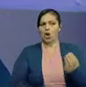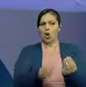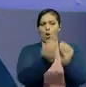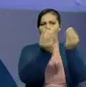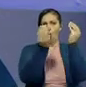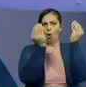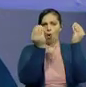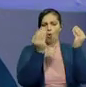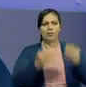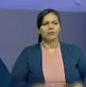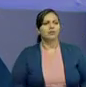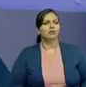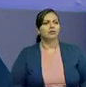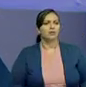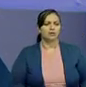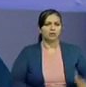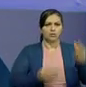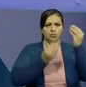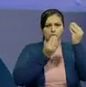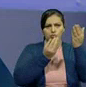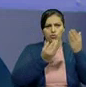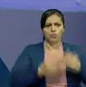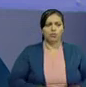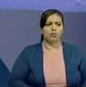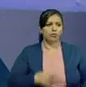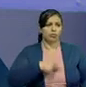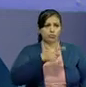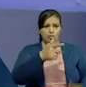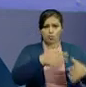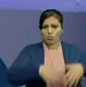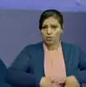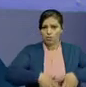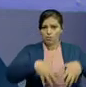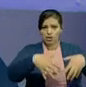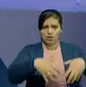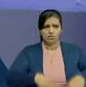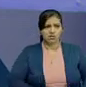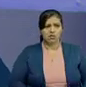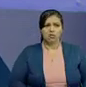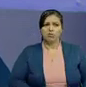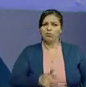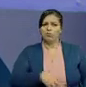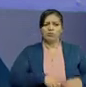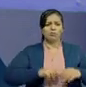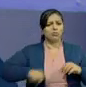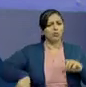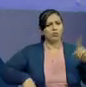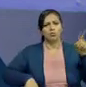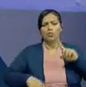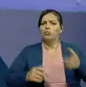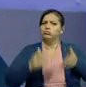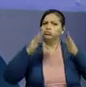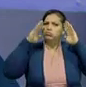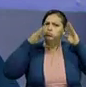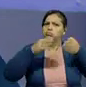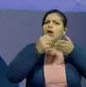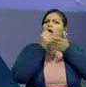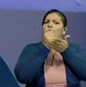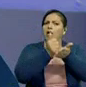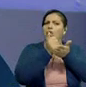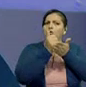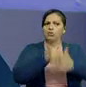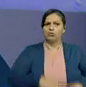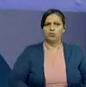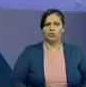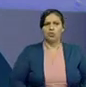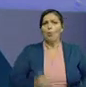personas, para que no terminen en sus embarazos indeseados o no planificados. Primera cosa. Segunda cosa es el acompañamiento. Nosotros